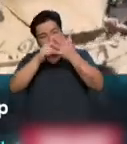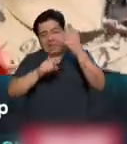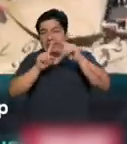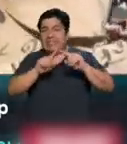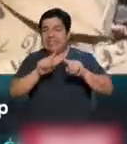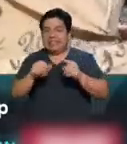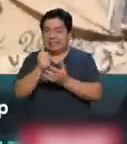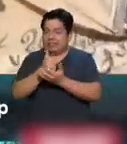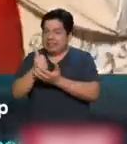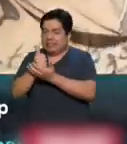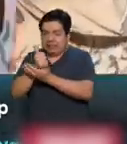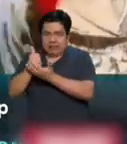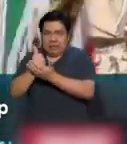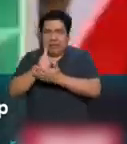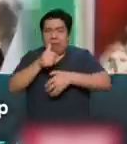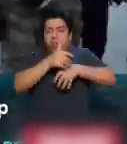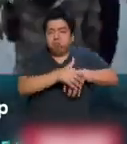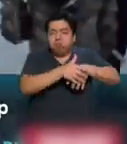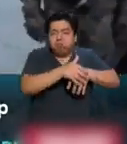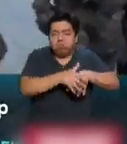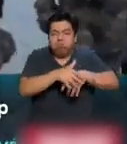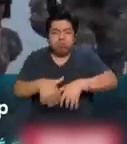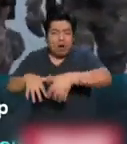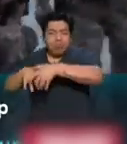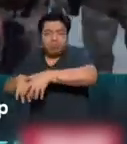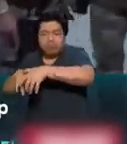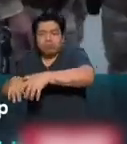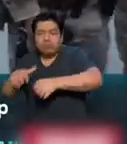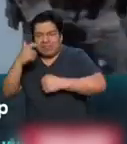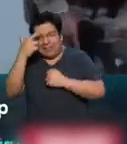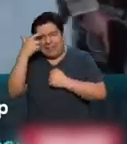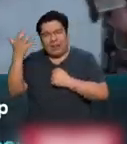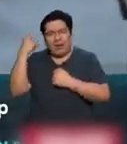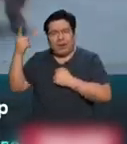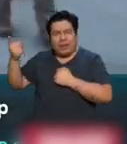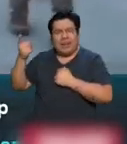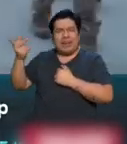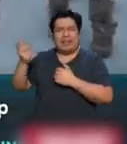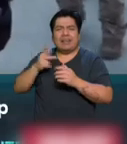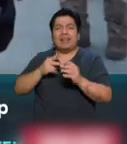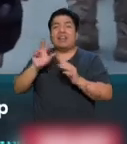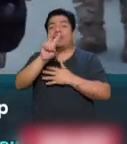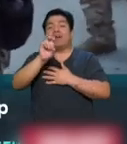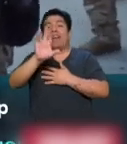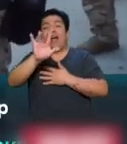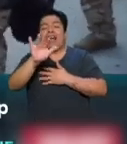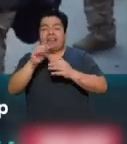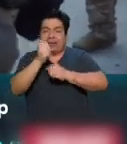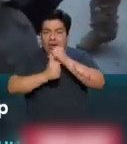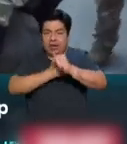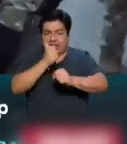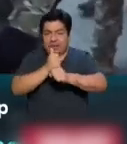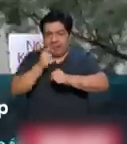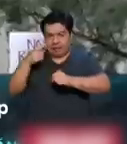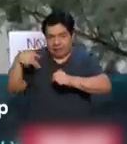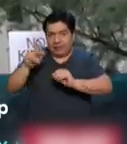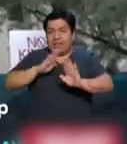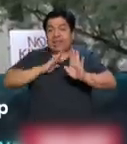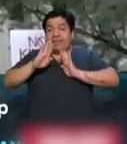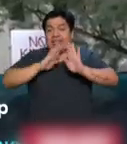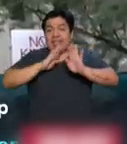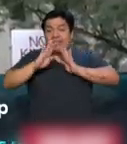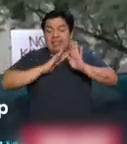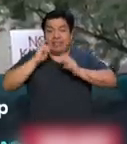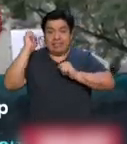otras ciudades. Estas protestas coincidieron con el desfile militar para conmemorar el 250 aniversario de las Fuerzas